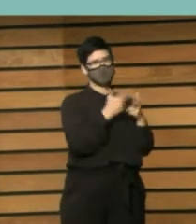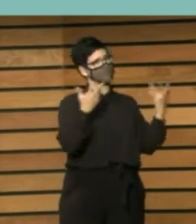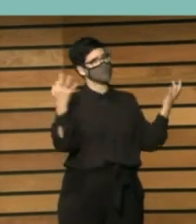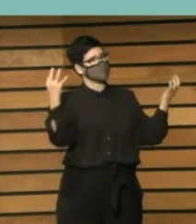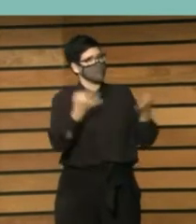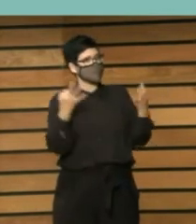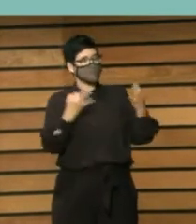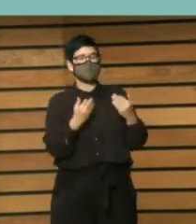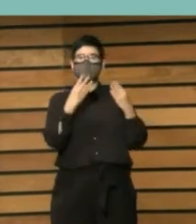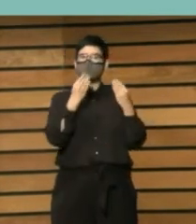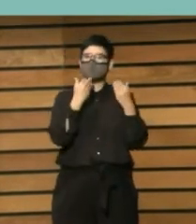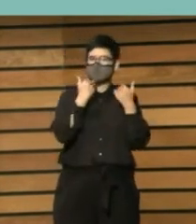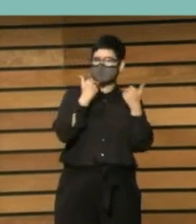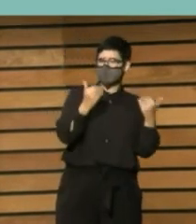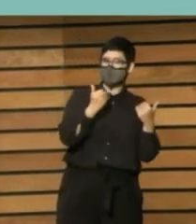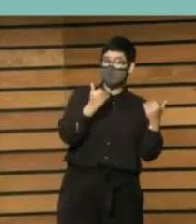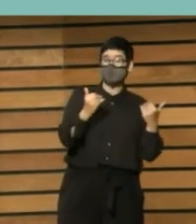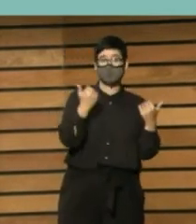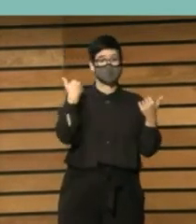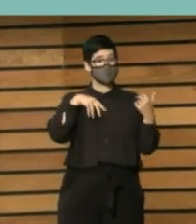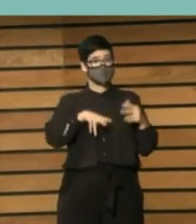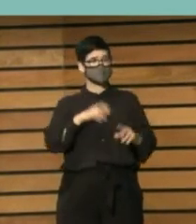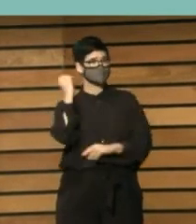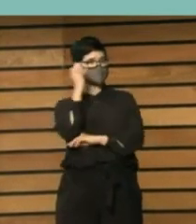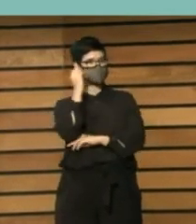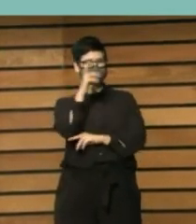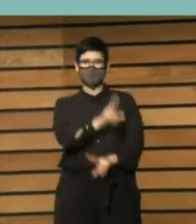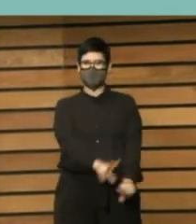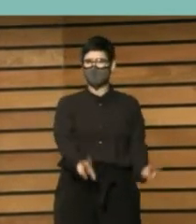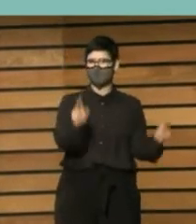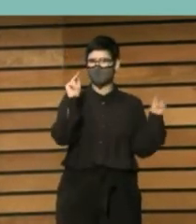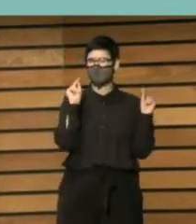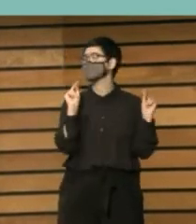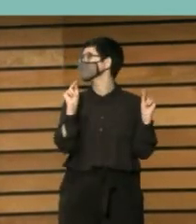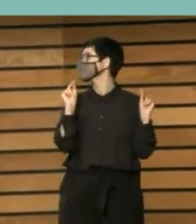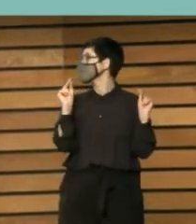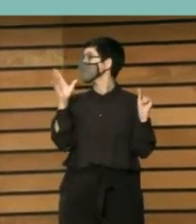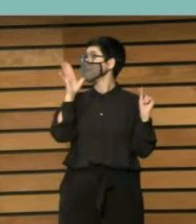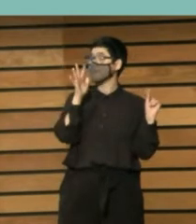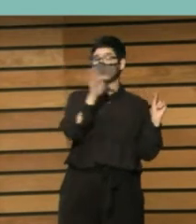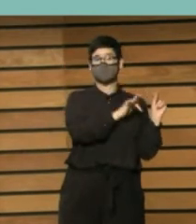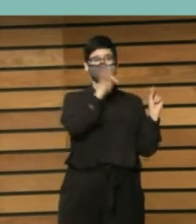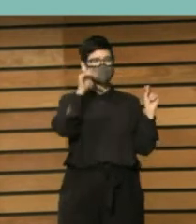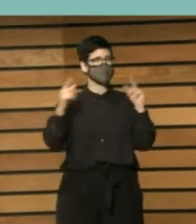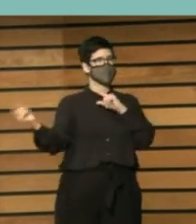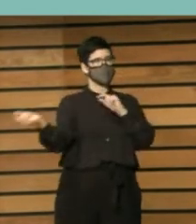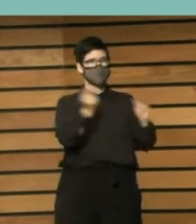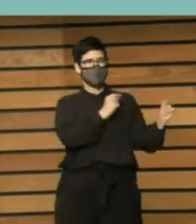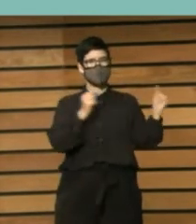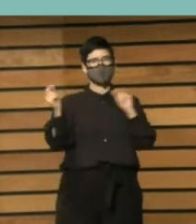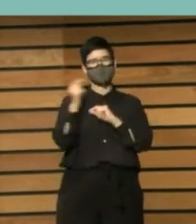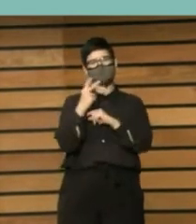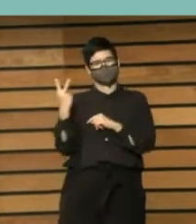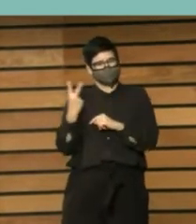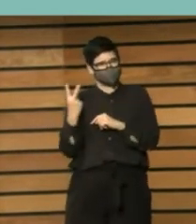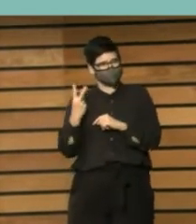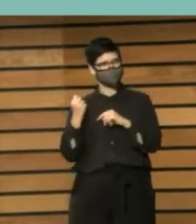muchas gracias. Hasta aquí la ponencia y ahora vamos a empezar el debate con Nona y Joao.